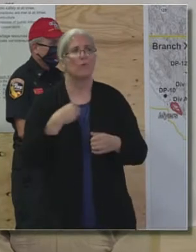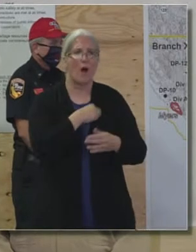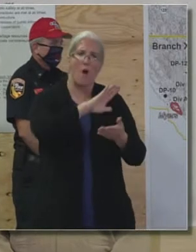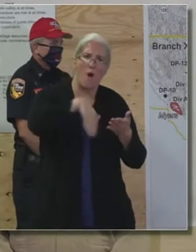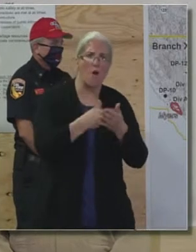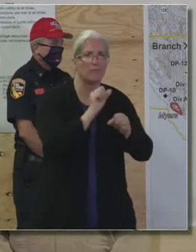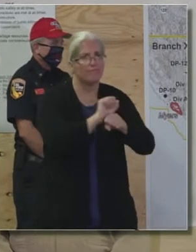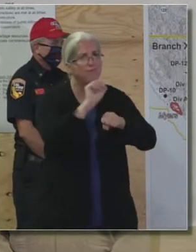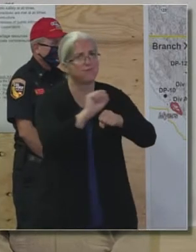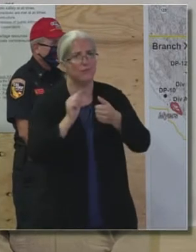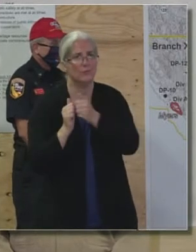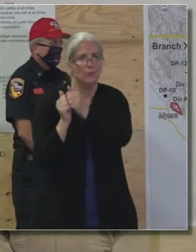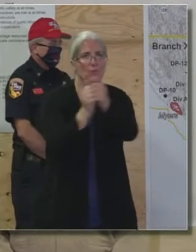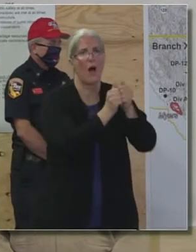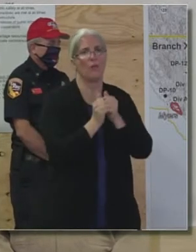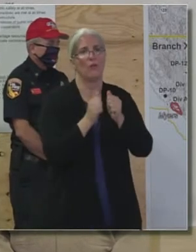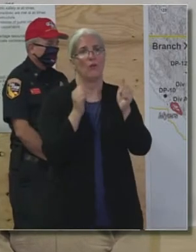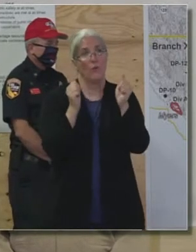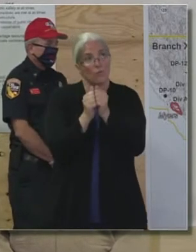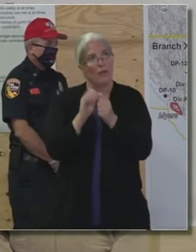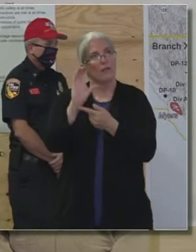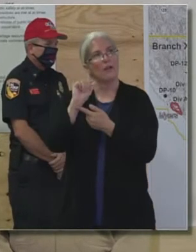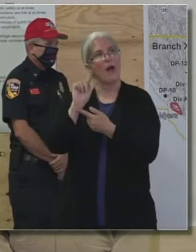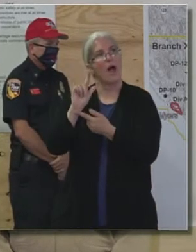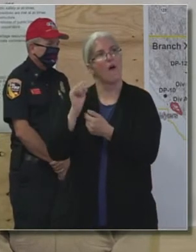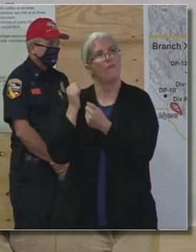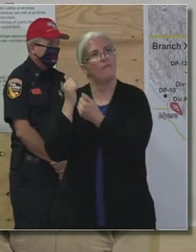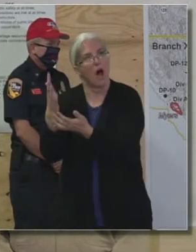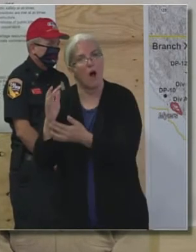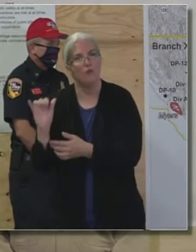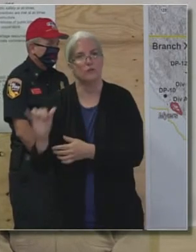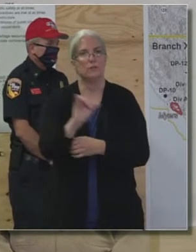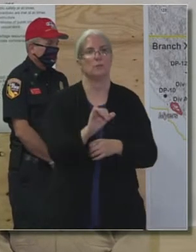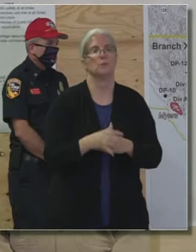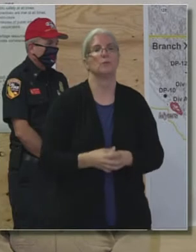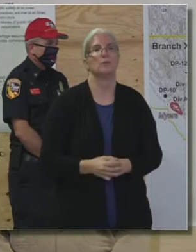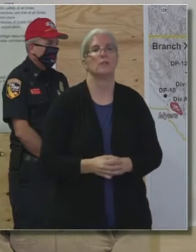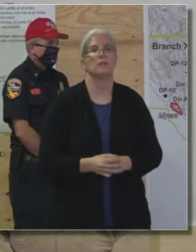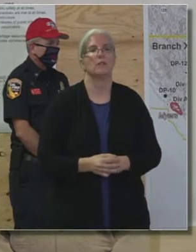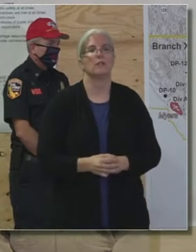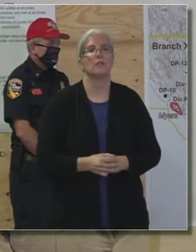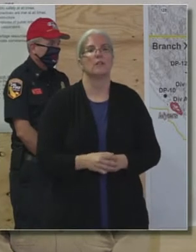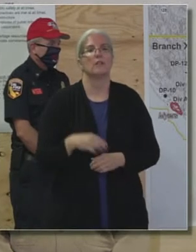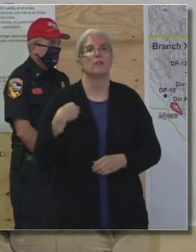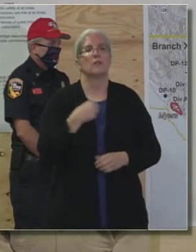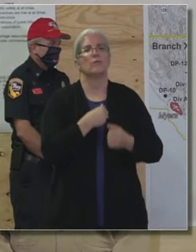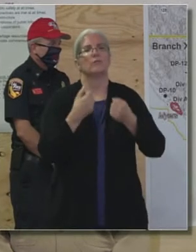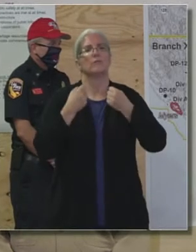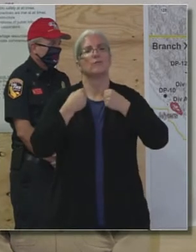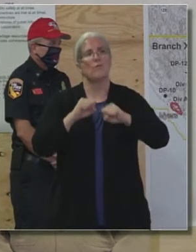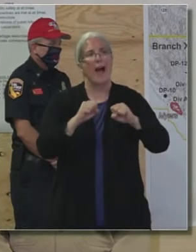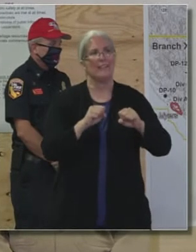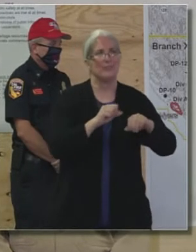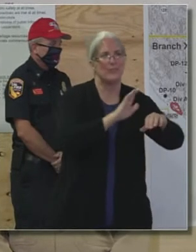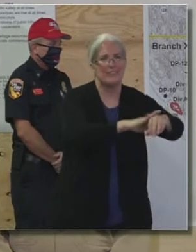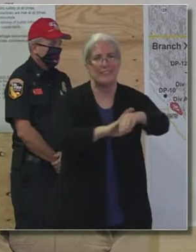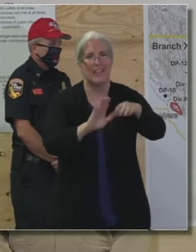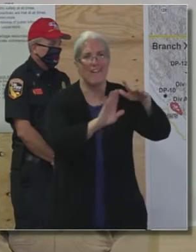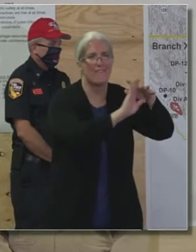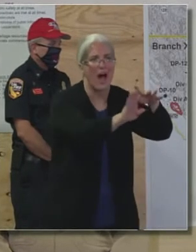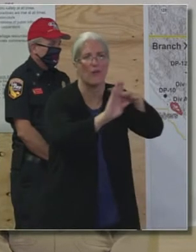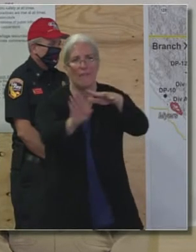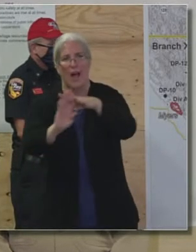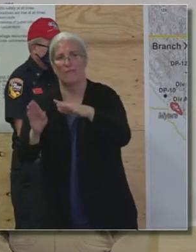calfire y otras agencias de seguridad trabajando en este incidente estamos expidiendo órdenes de evacuación